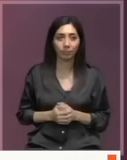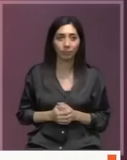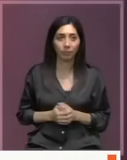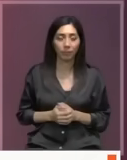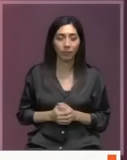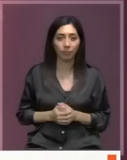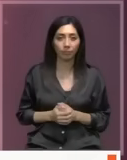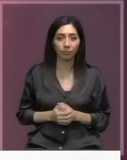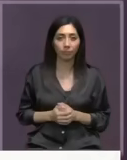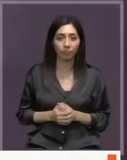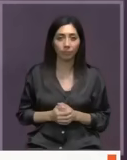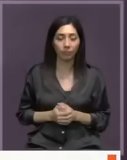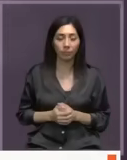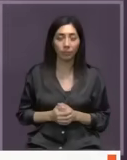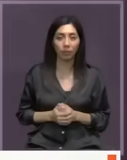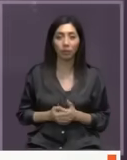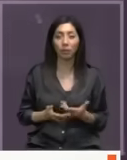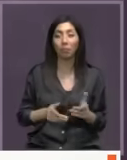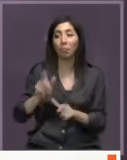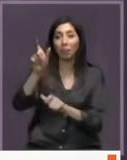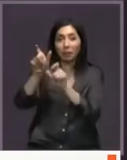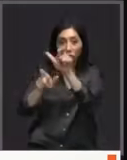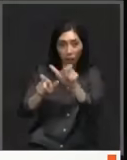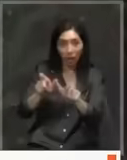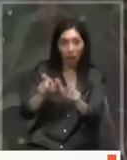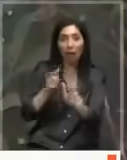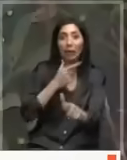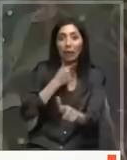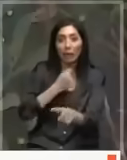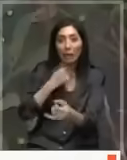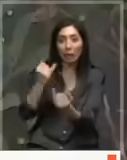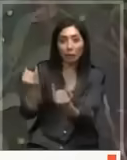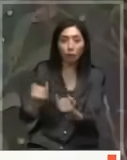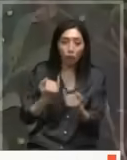si nos va a dar alguna información que sea